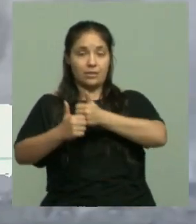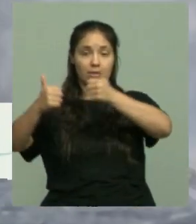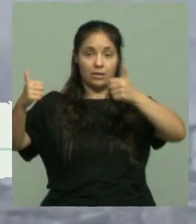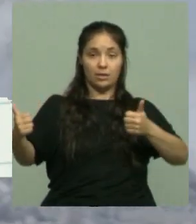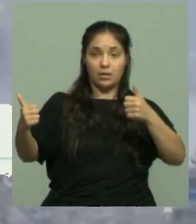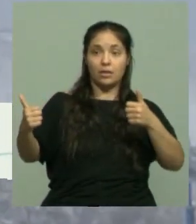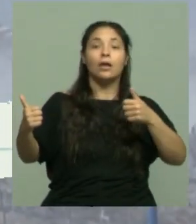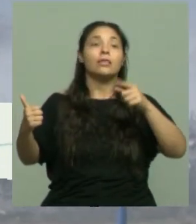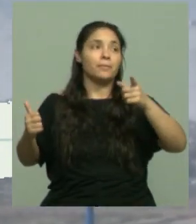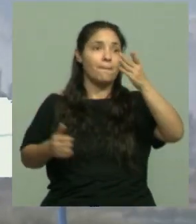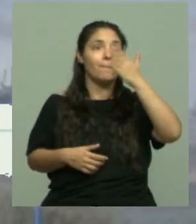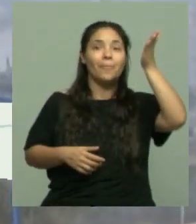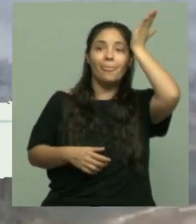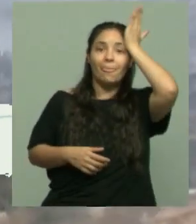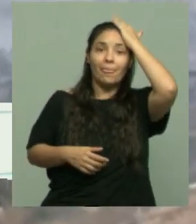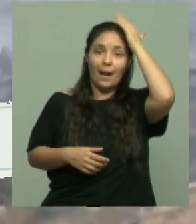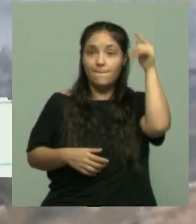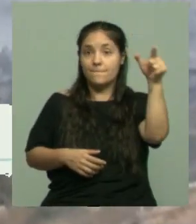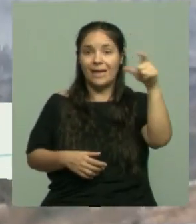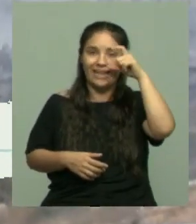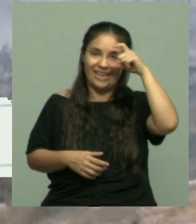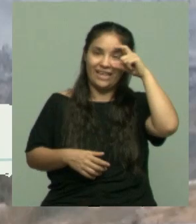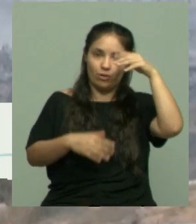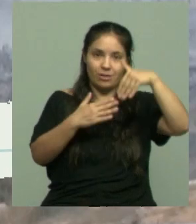propio Donald Trump, que va a asumir en enero,